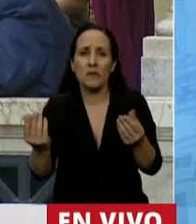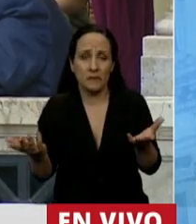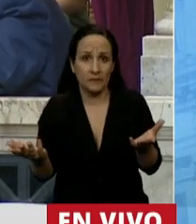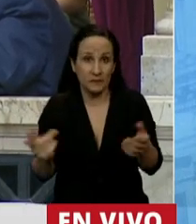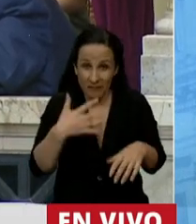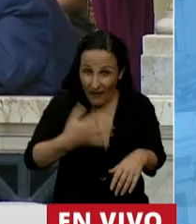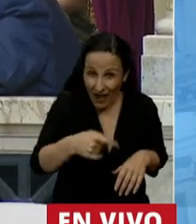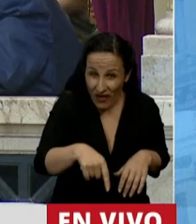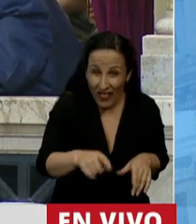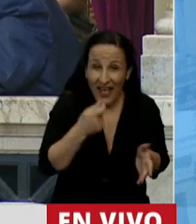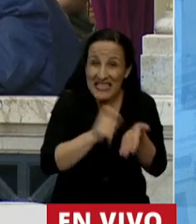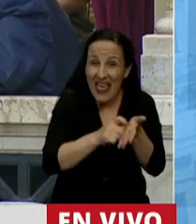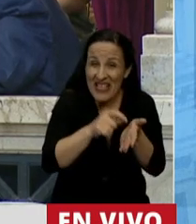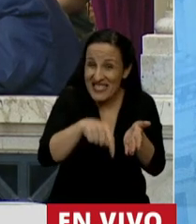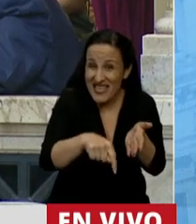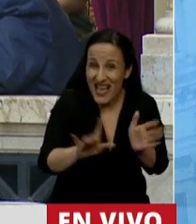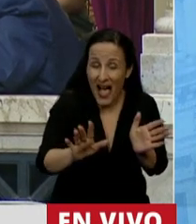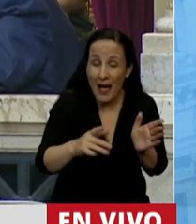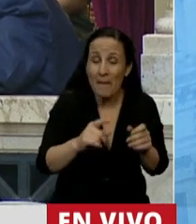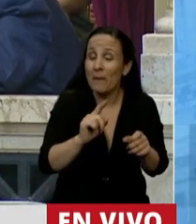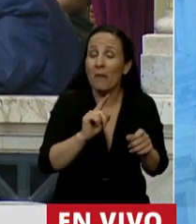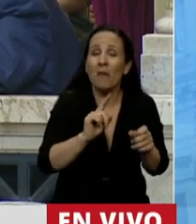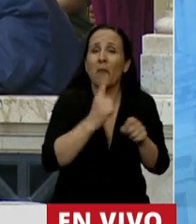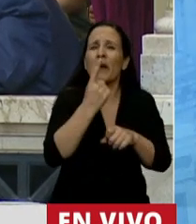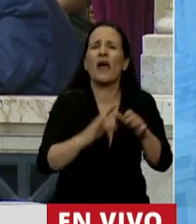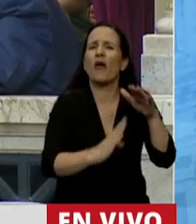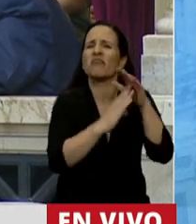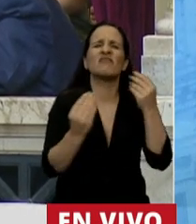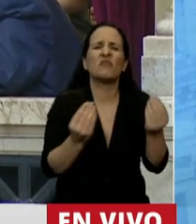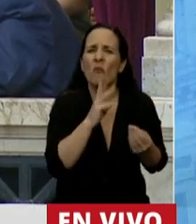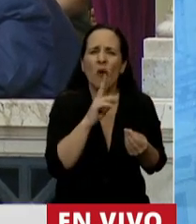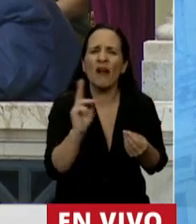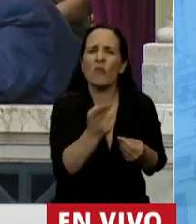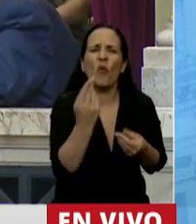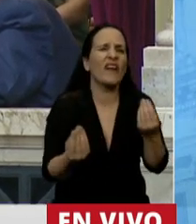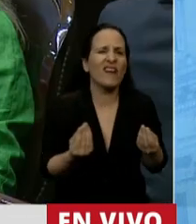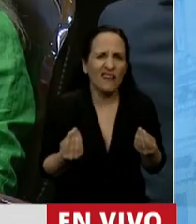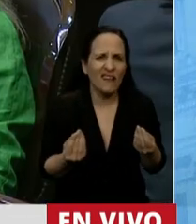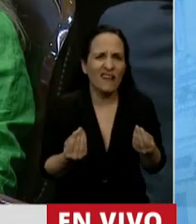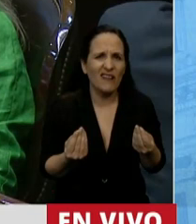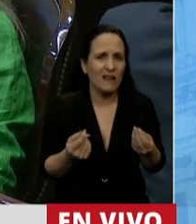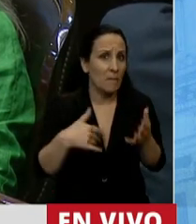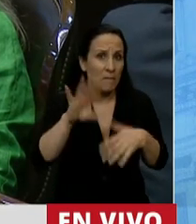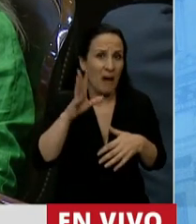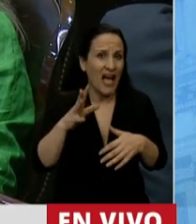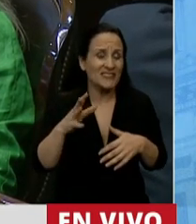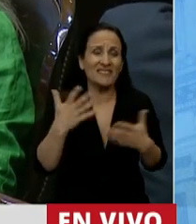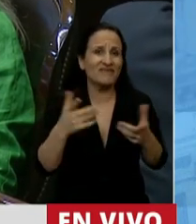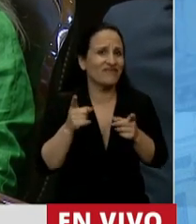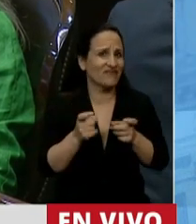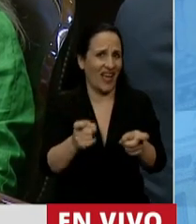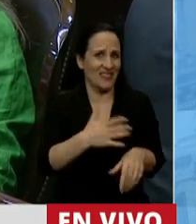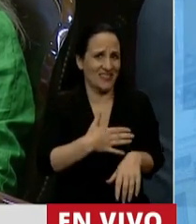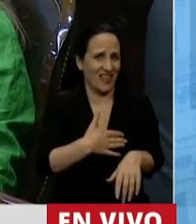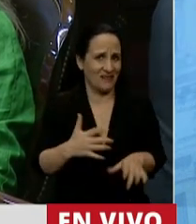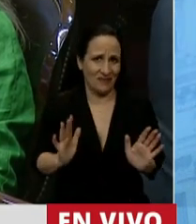si vemos las estadísticas, la principal causa de muerte en mujeres es lamentablemente los tumores por cáncer de